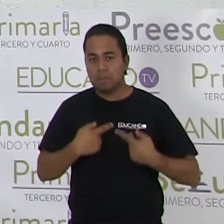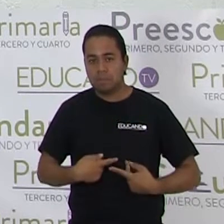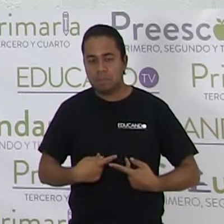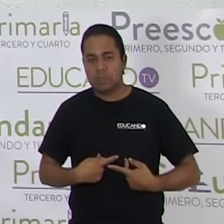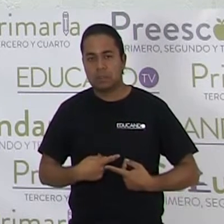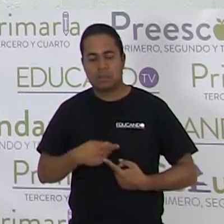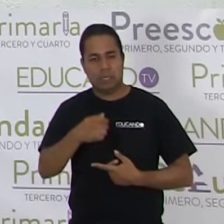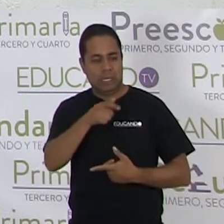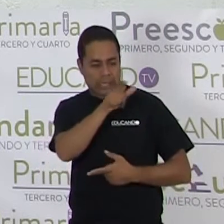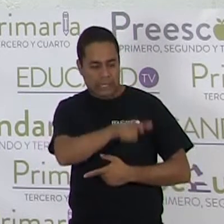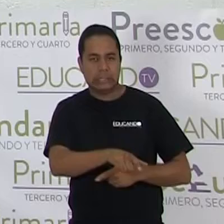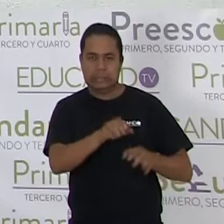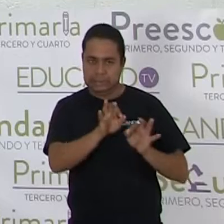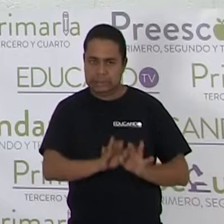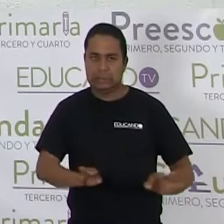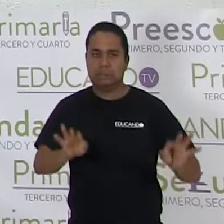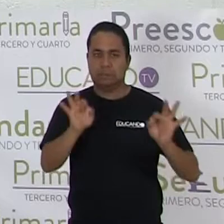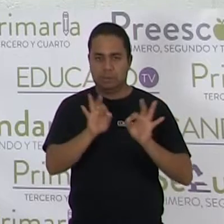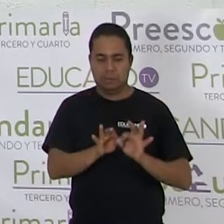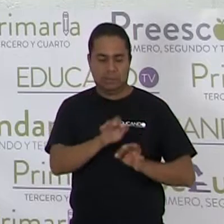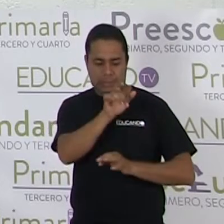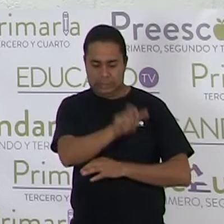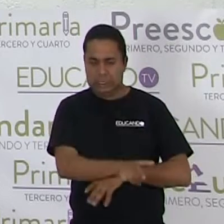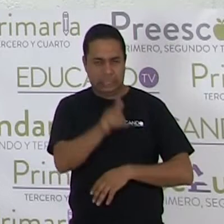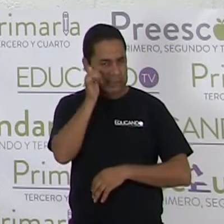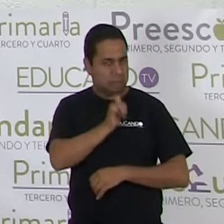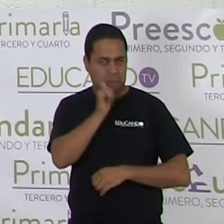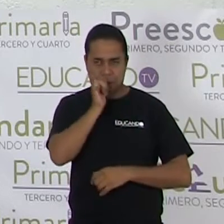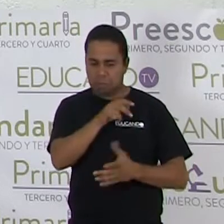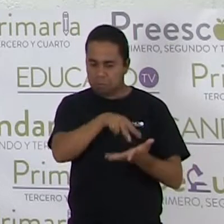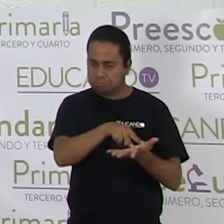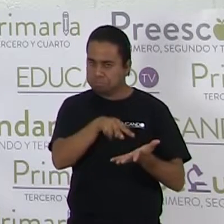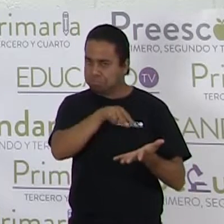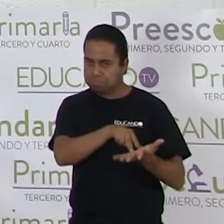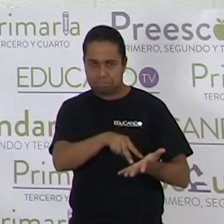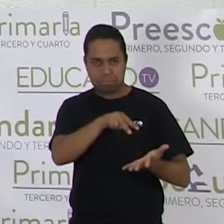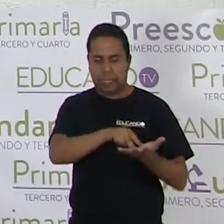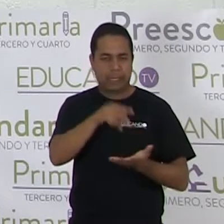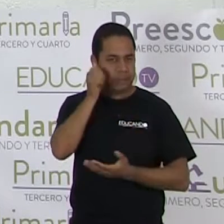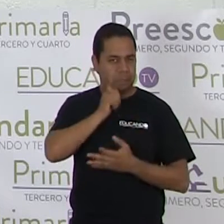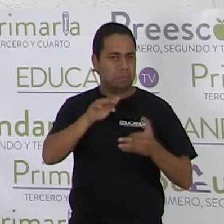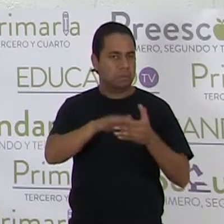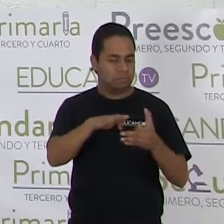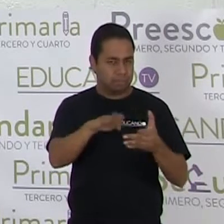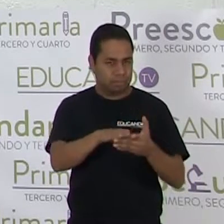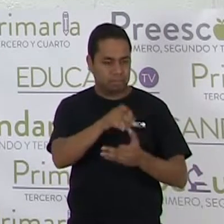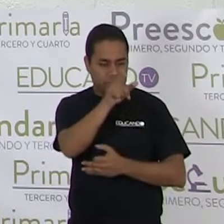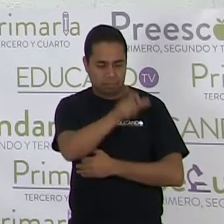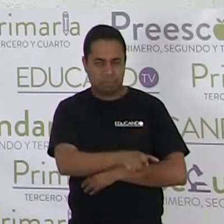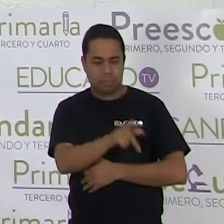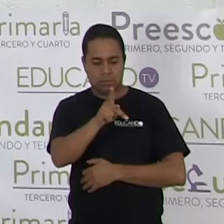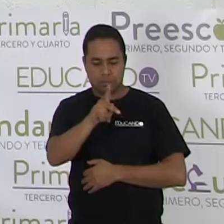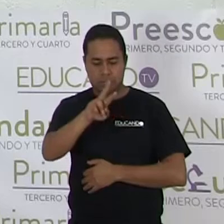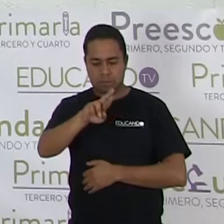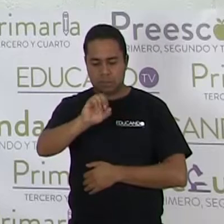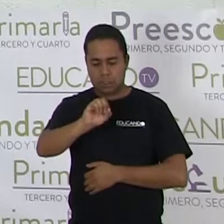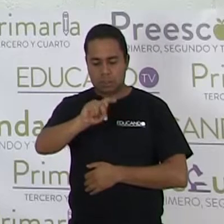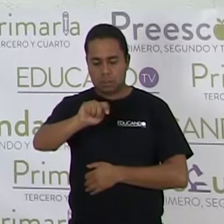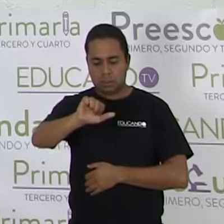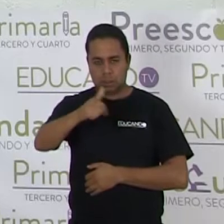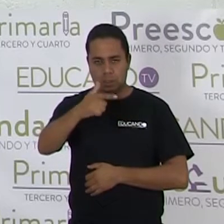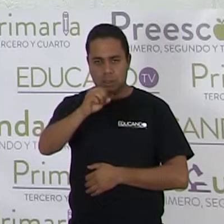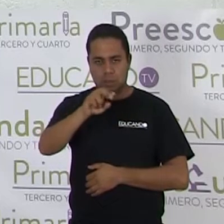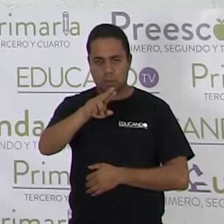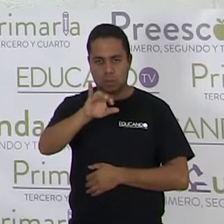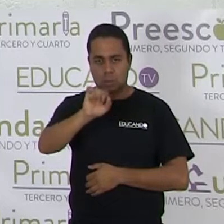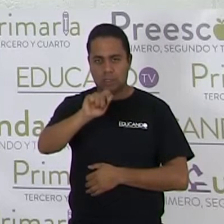drama. Muy bien, ahora, estos personajes protagonistas son aquellos que